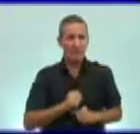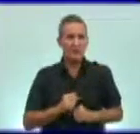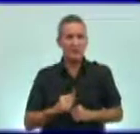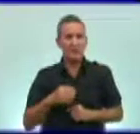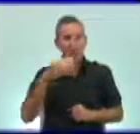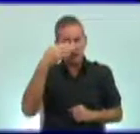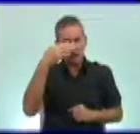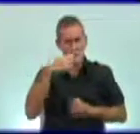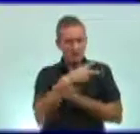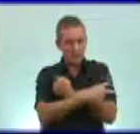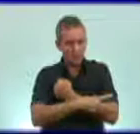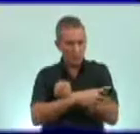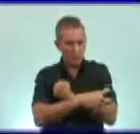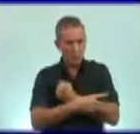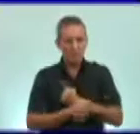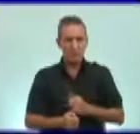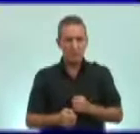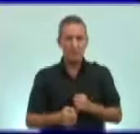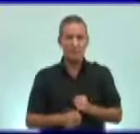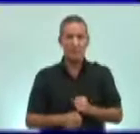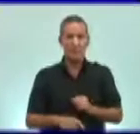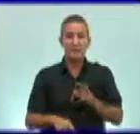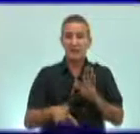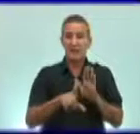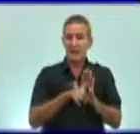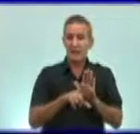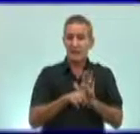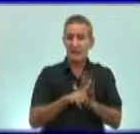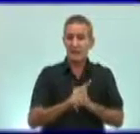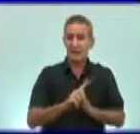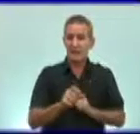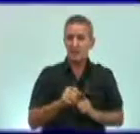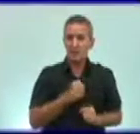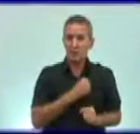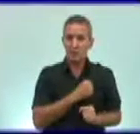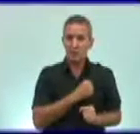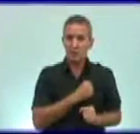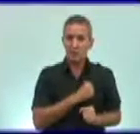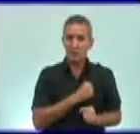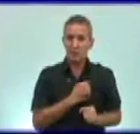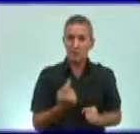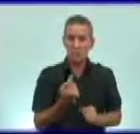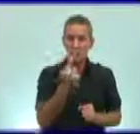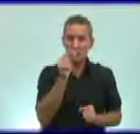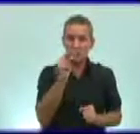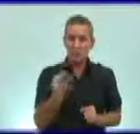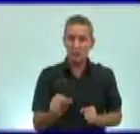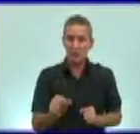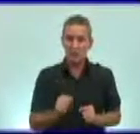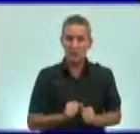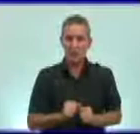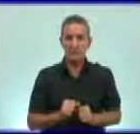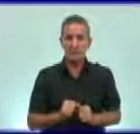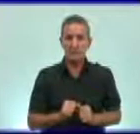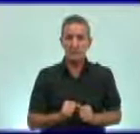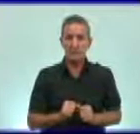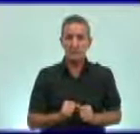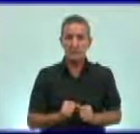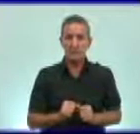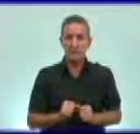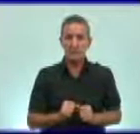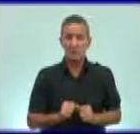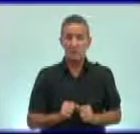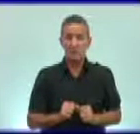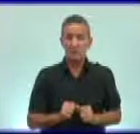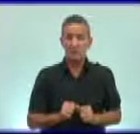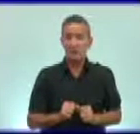Constitución no quiere que un ciudadano rija a la nación por más de 8 años. Ya la he mandado 14. Esto es